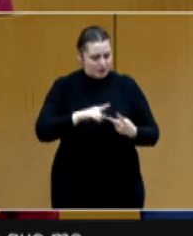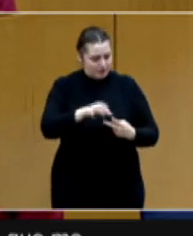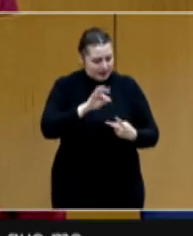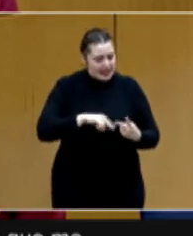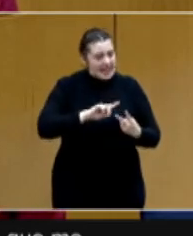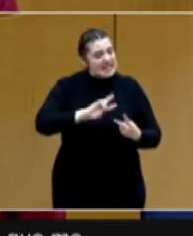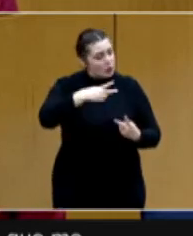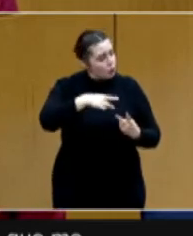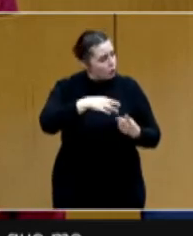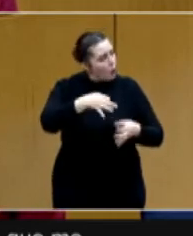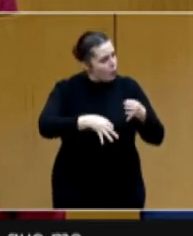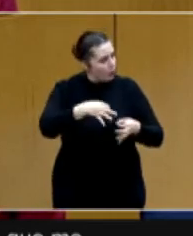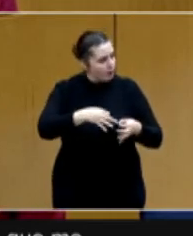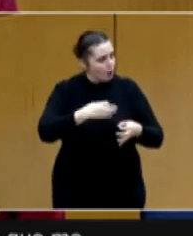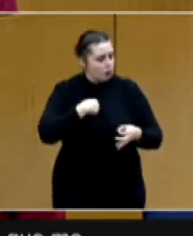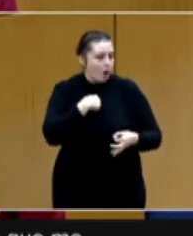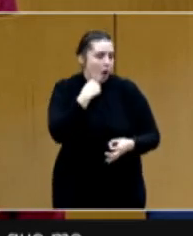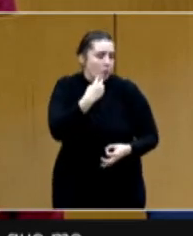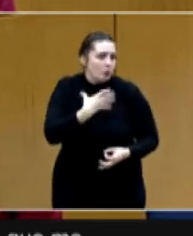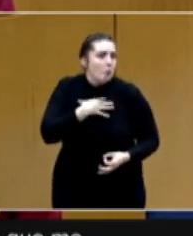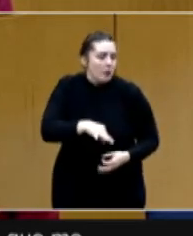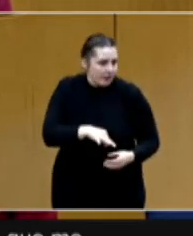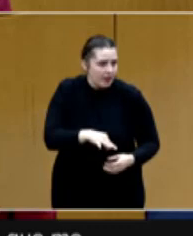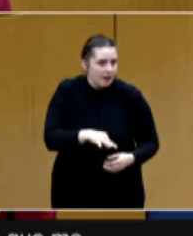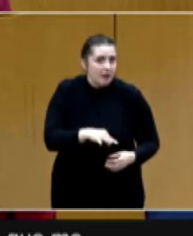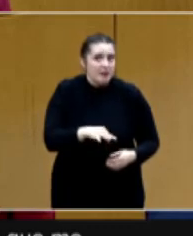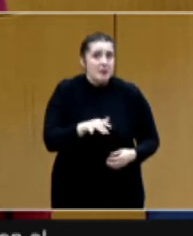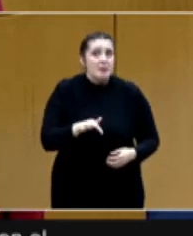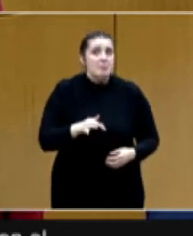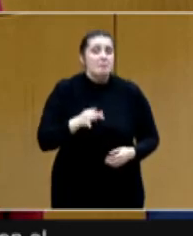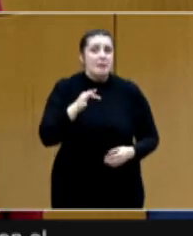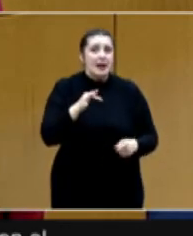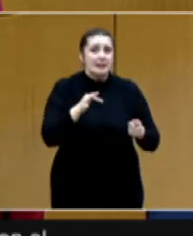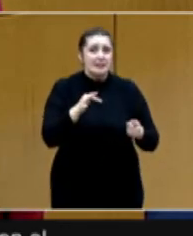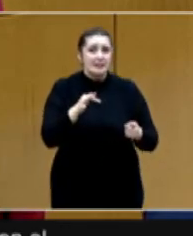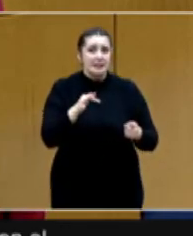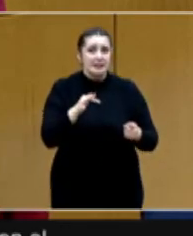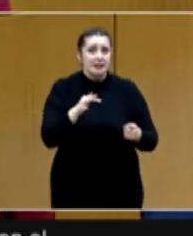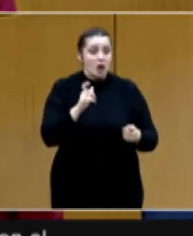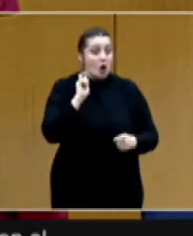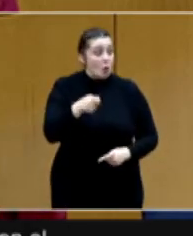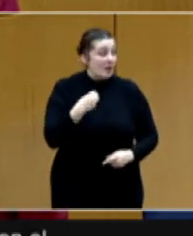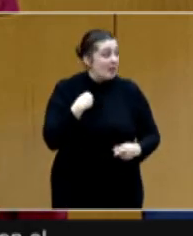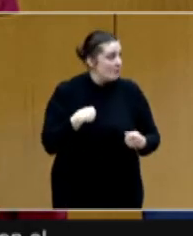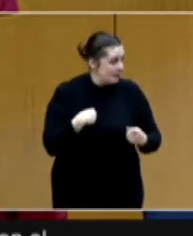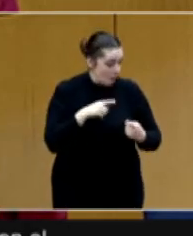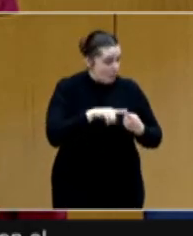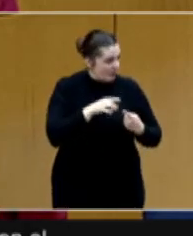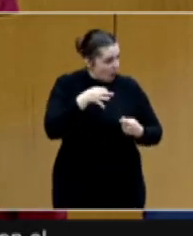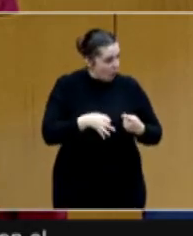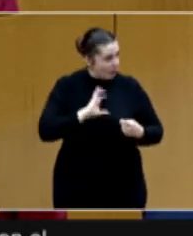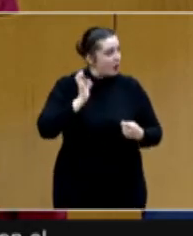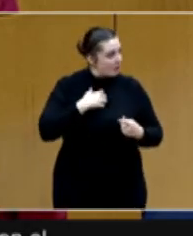Yo sí pude hablar y además fue el mismo fue el que